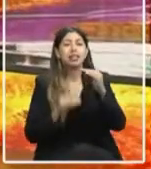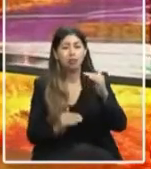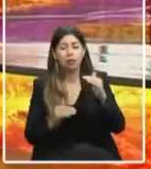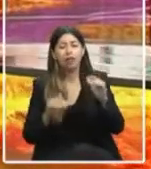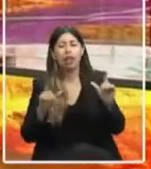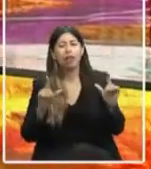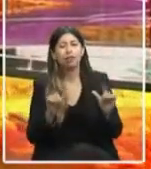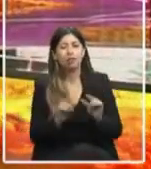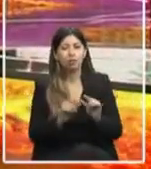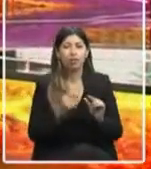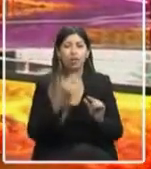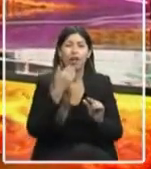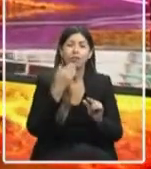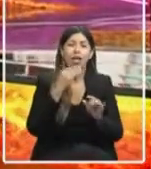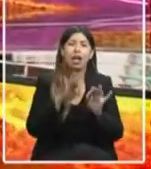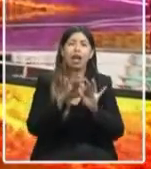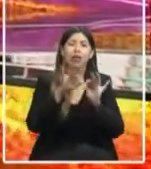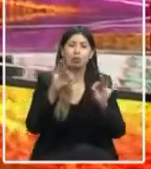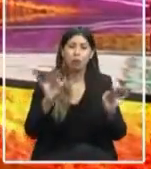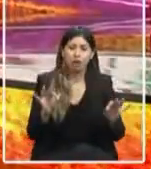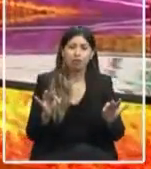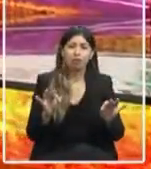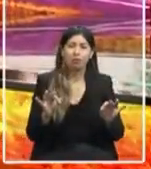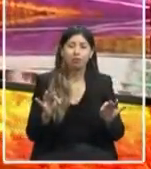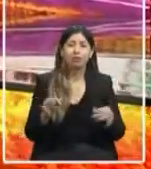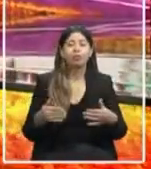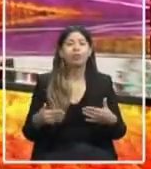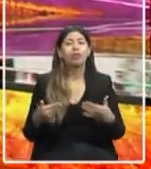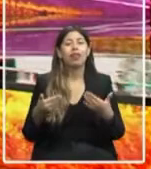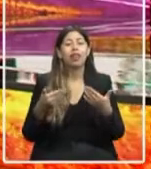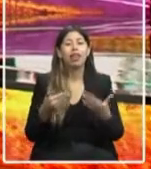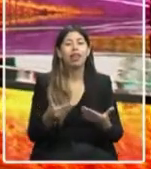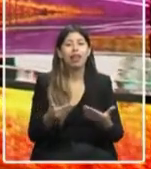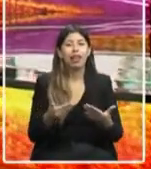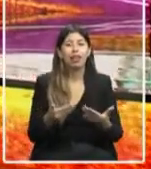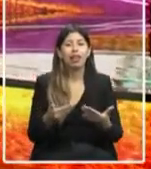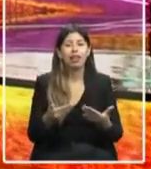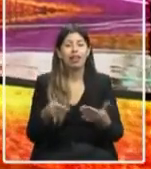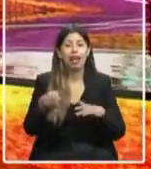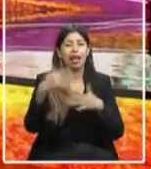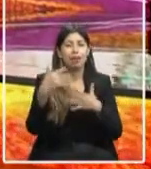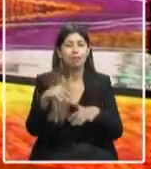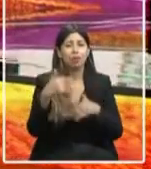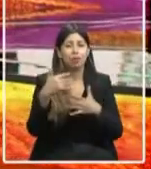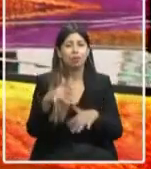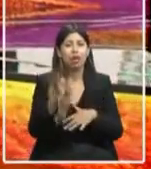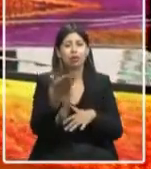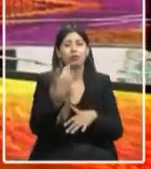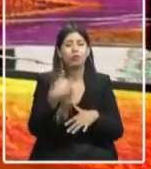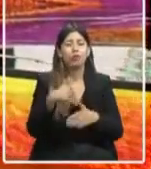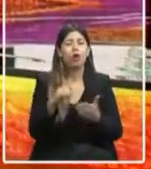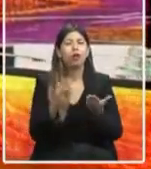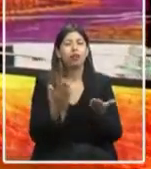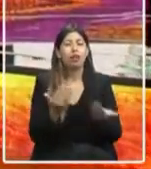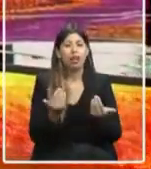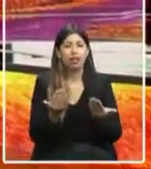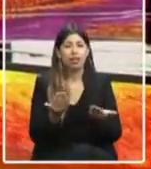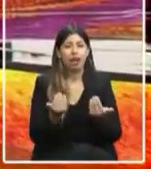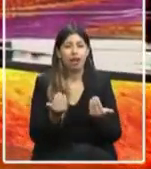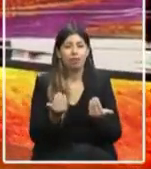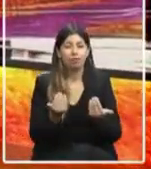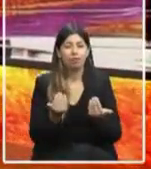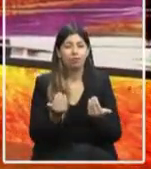promover educación, para darle ese giro fundamental que nosotros necesitamos